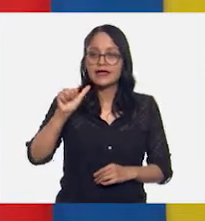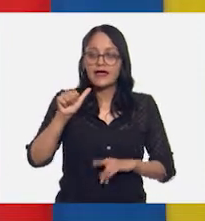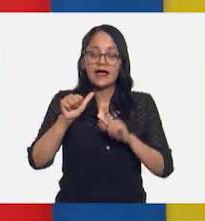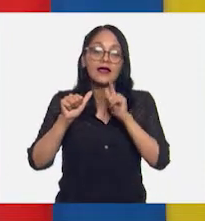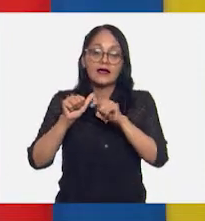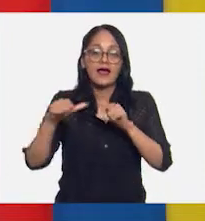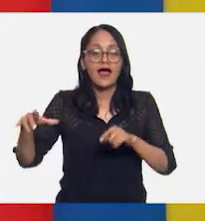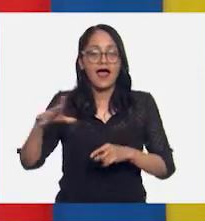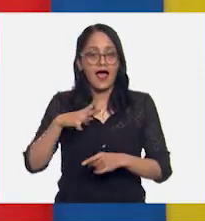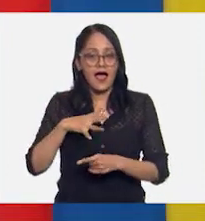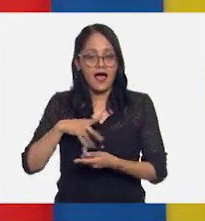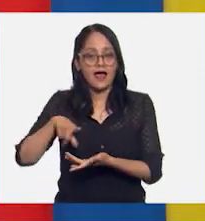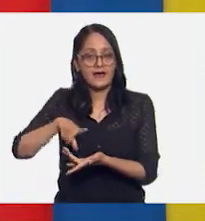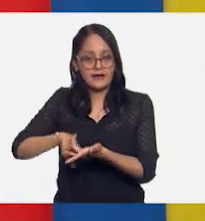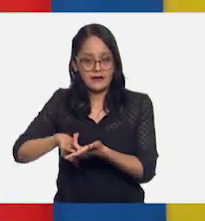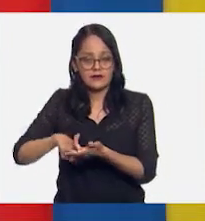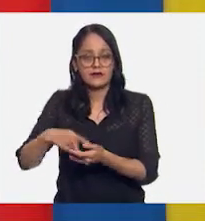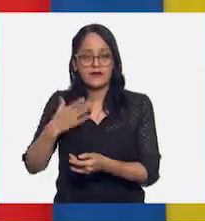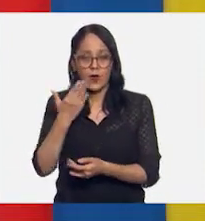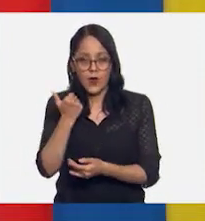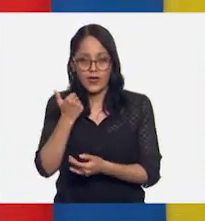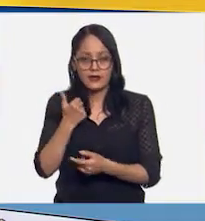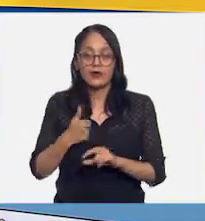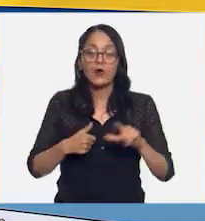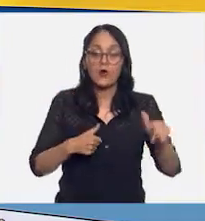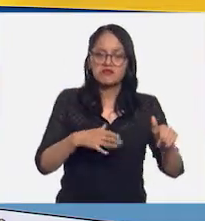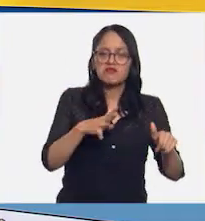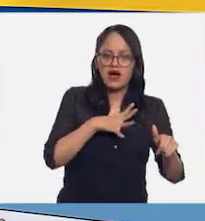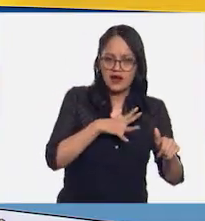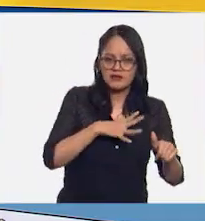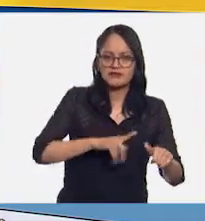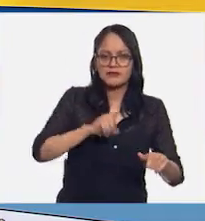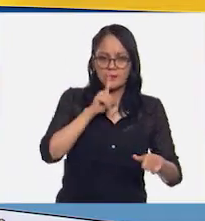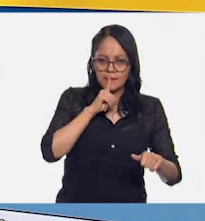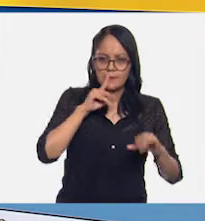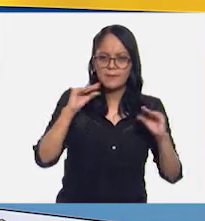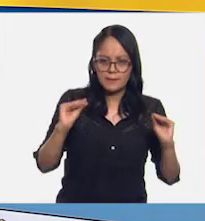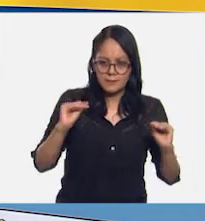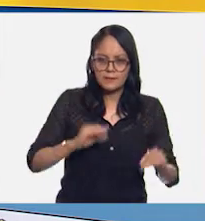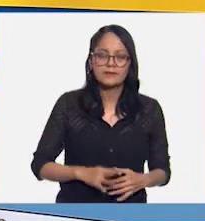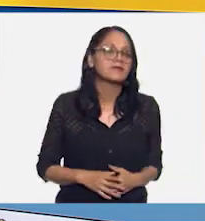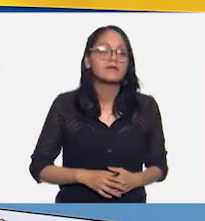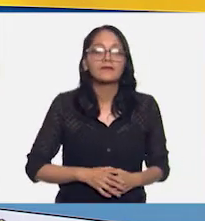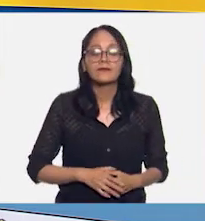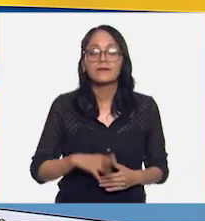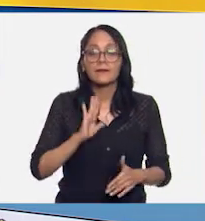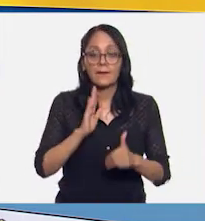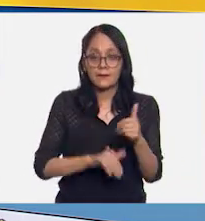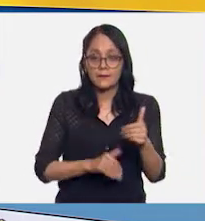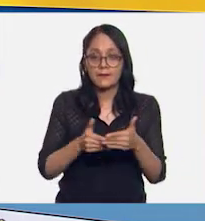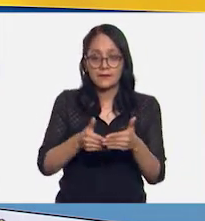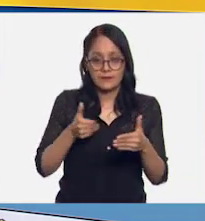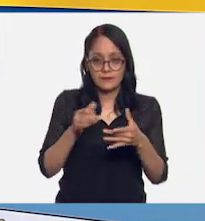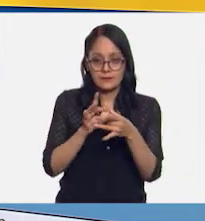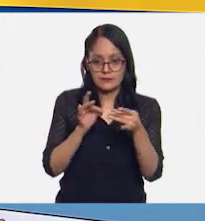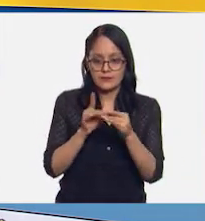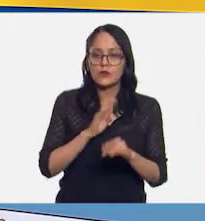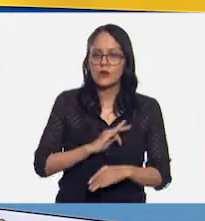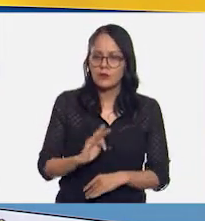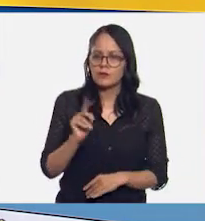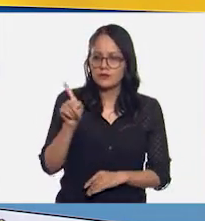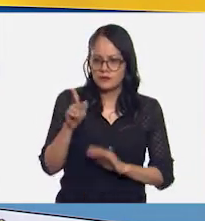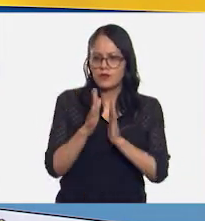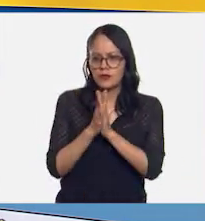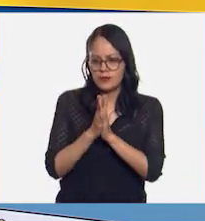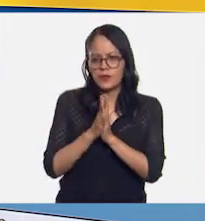y presencia simultánea de silencio. Antes de concluir, como ya es nuestra costumbre, ¿podrías, por favor,